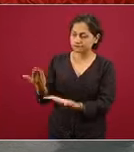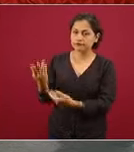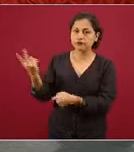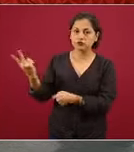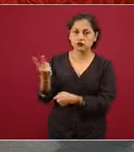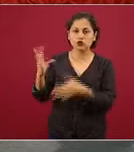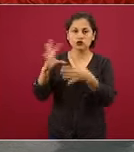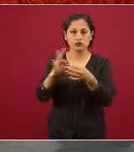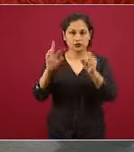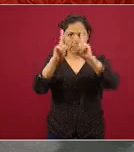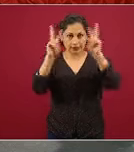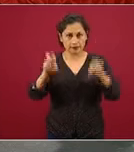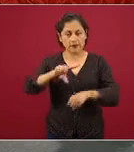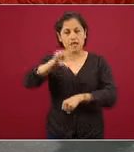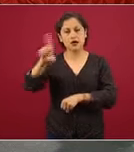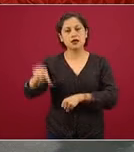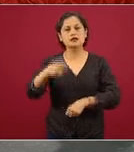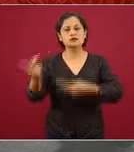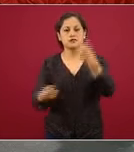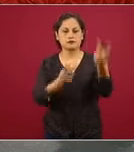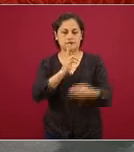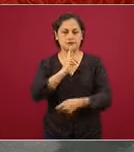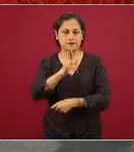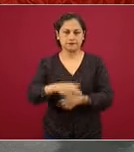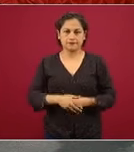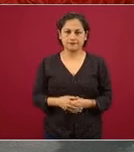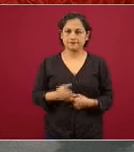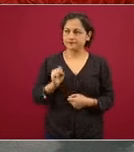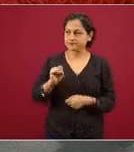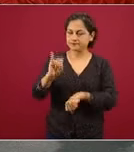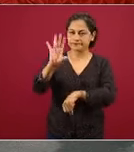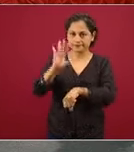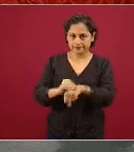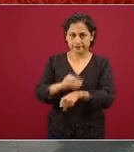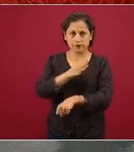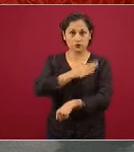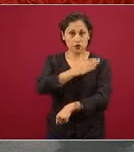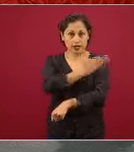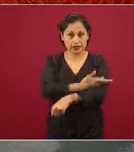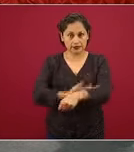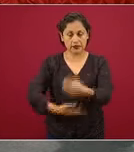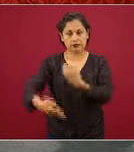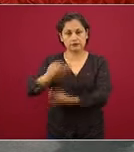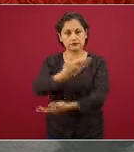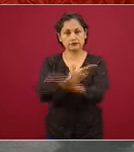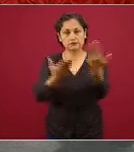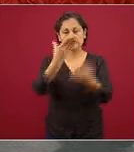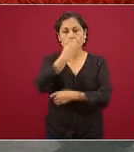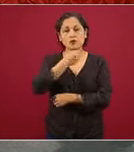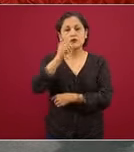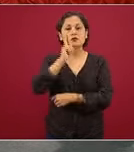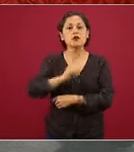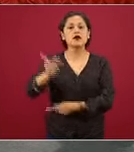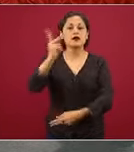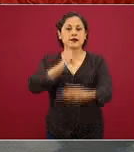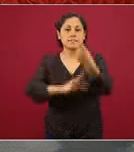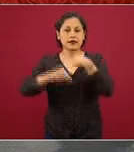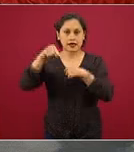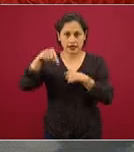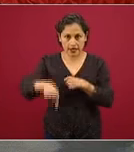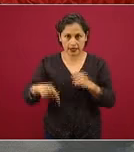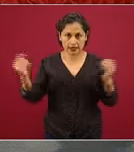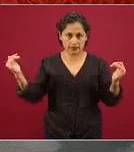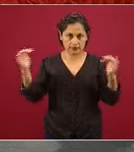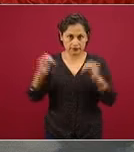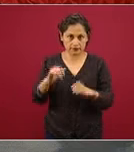preguntas y respuestas. Por favor. Con su permiso, señor subsecretario, muy buenas tardes a todas y todos los que nos acompañan de manera presencial